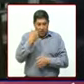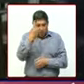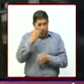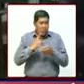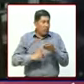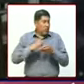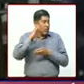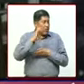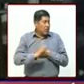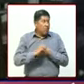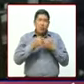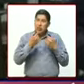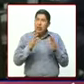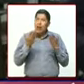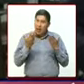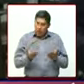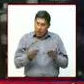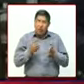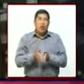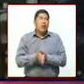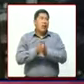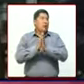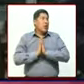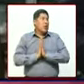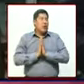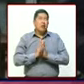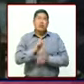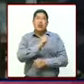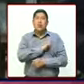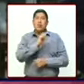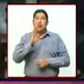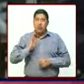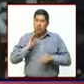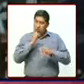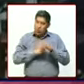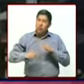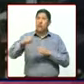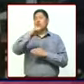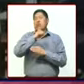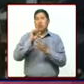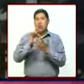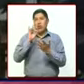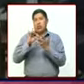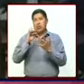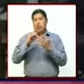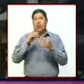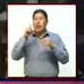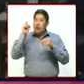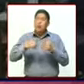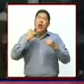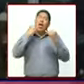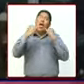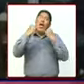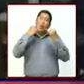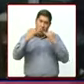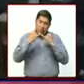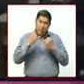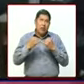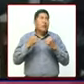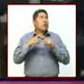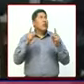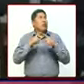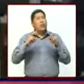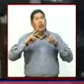1 de diciembre, pero también aquí hay que pedir al Tribunal Supremo Electoral que haga su trabajo. trabajo de informar constantemente, aunque aquí